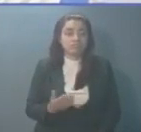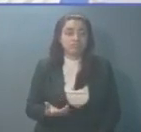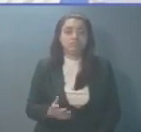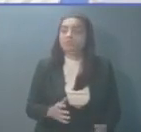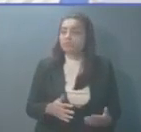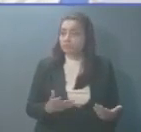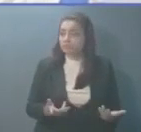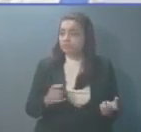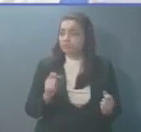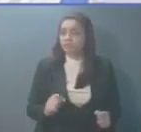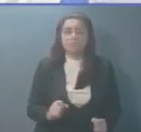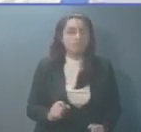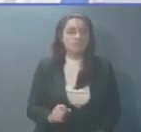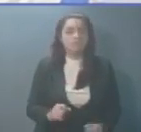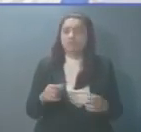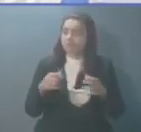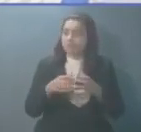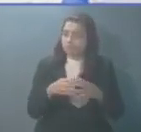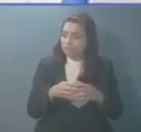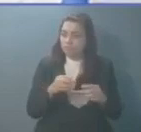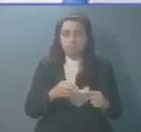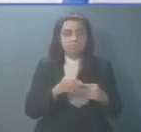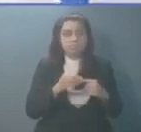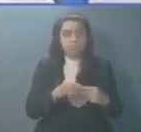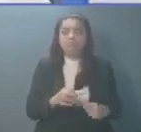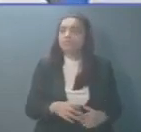Sí, aquí se puede hacer comisiones especiales,